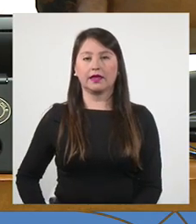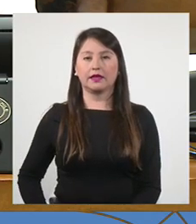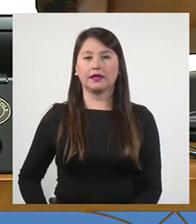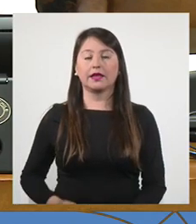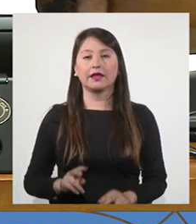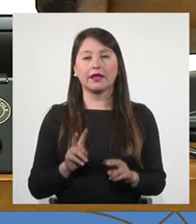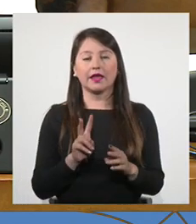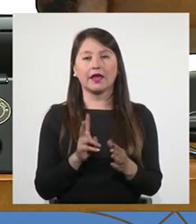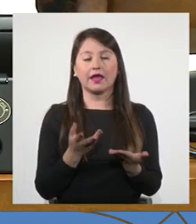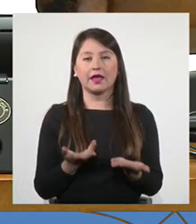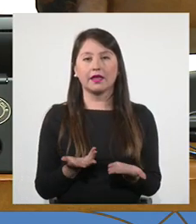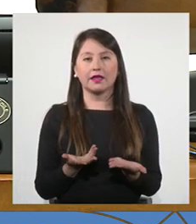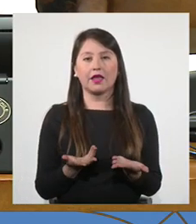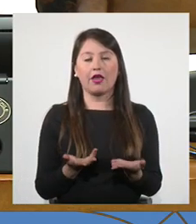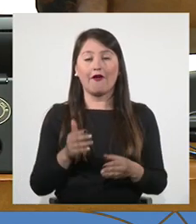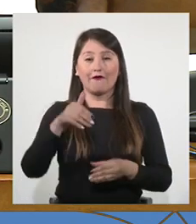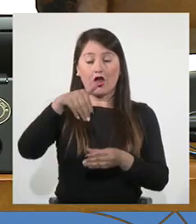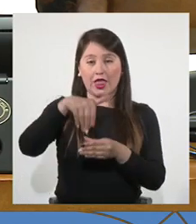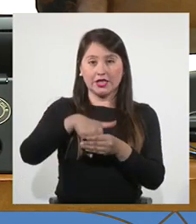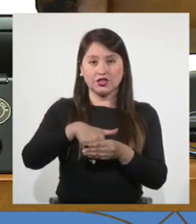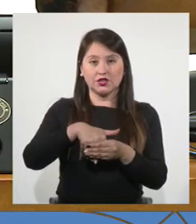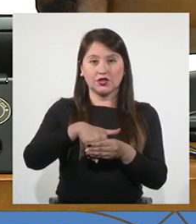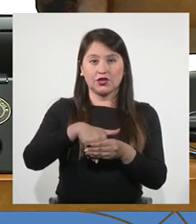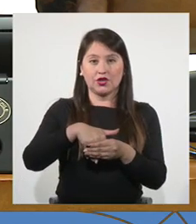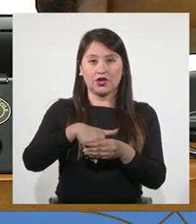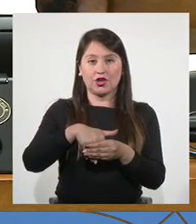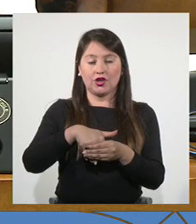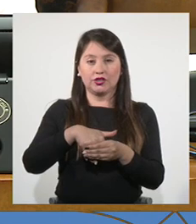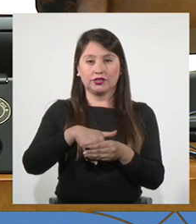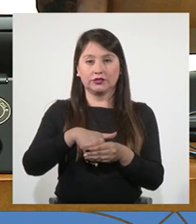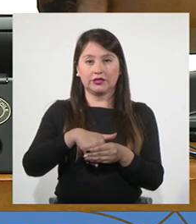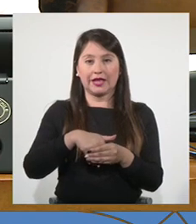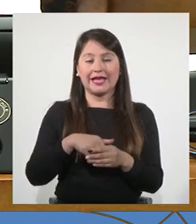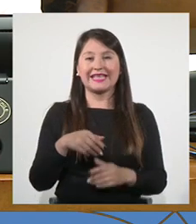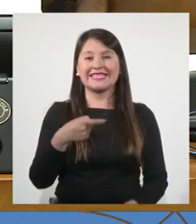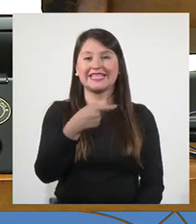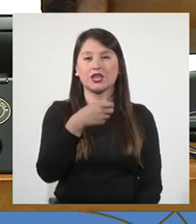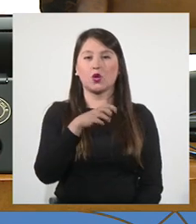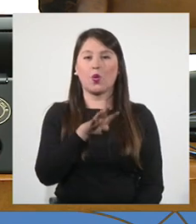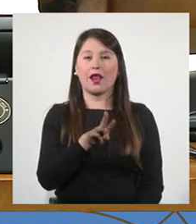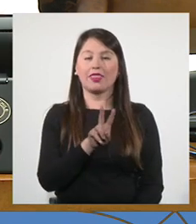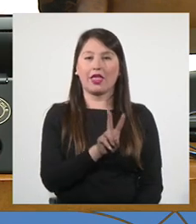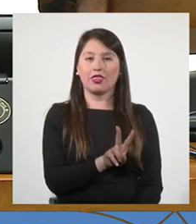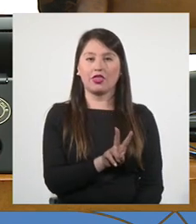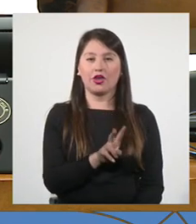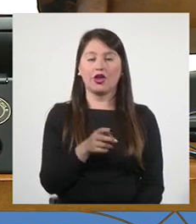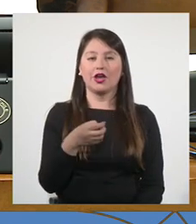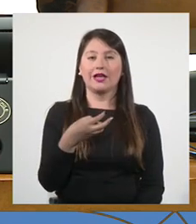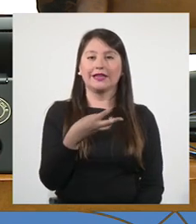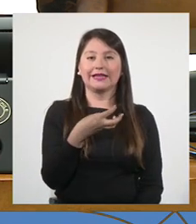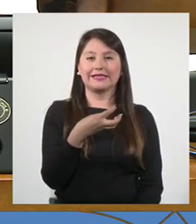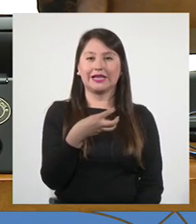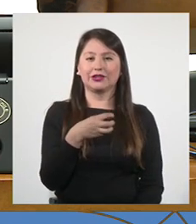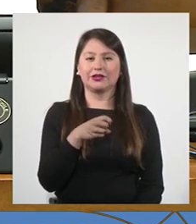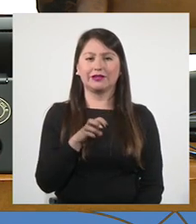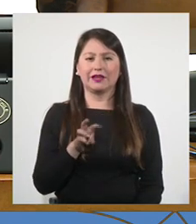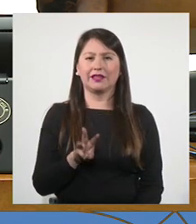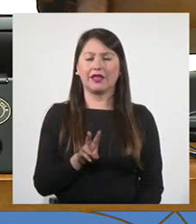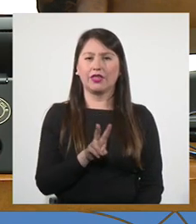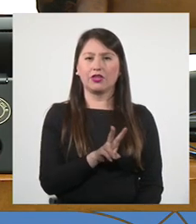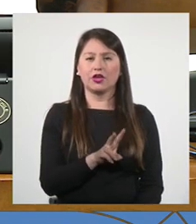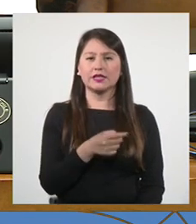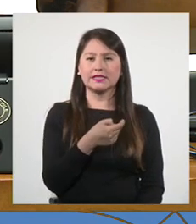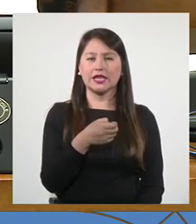a votación las indicaciones 142, 332, 264, que si bien